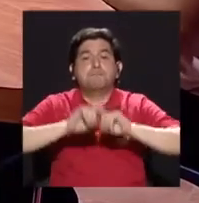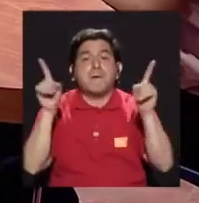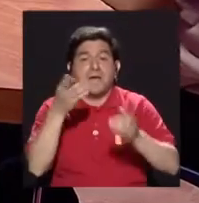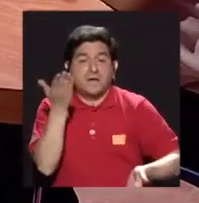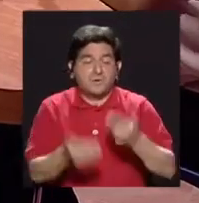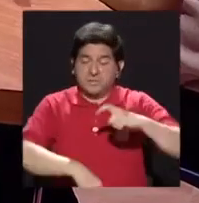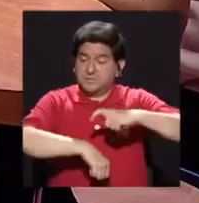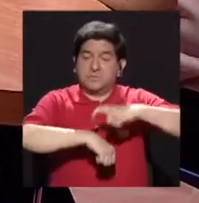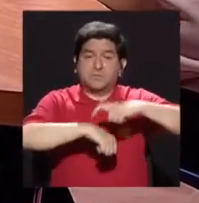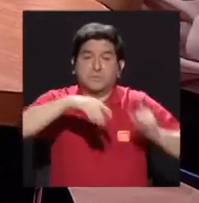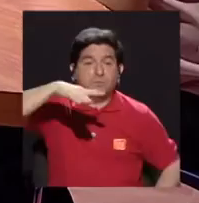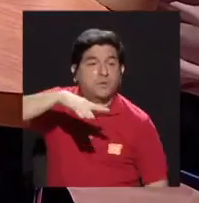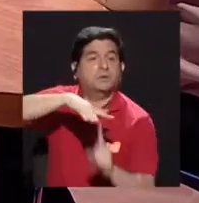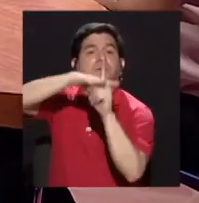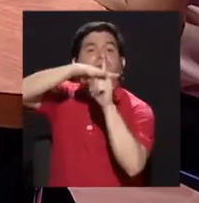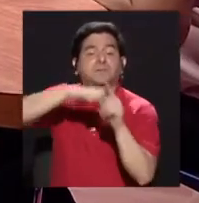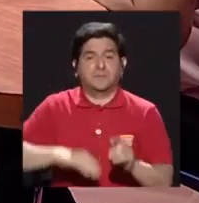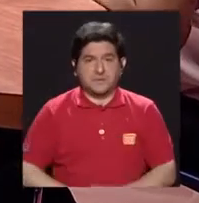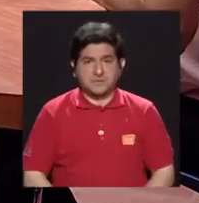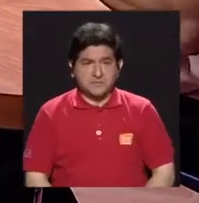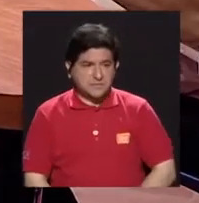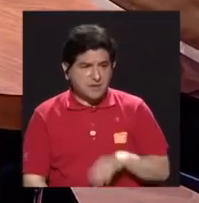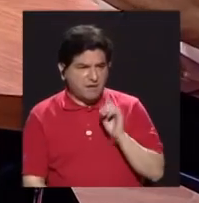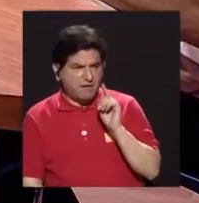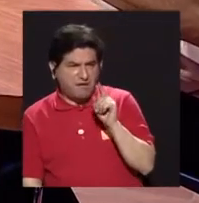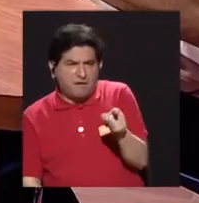hay momentos en que surgen